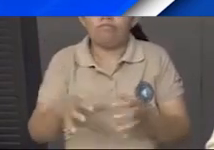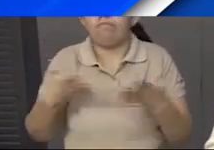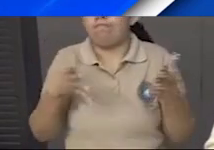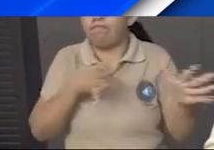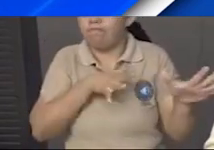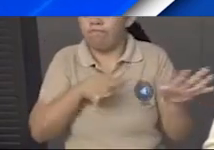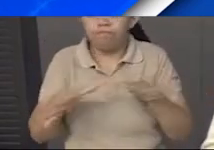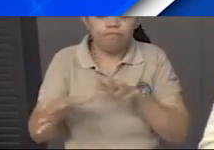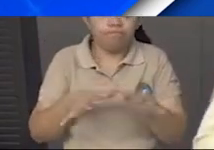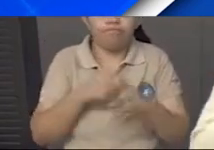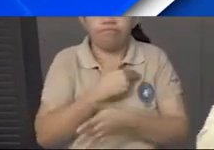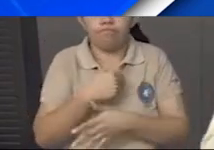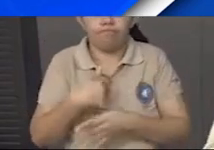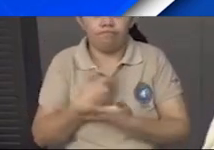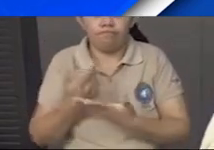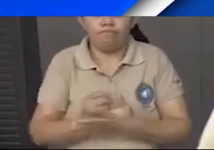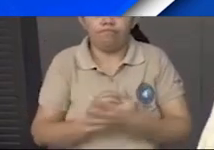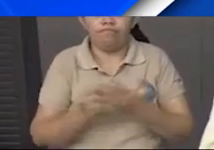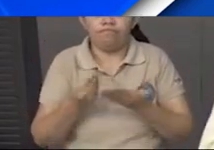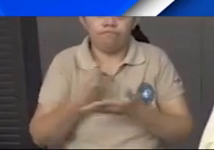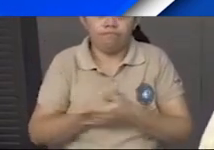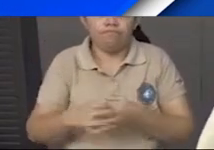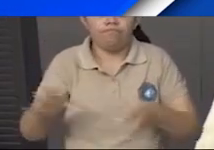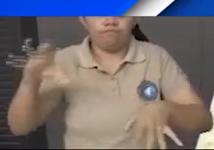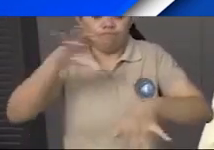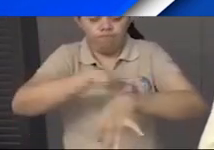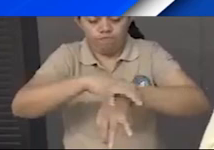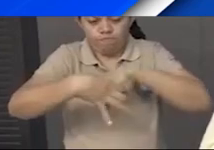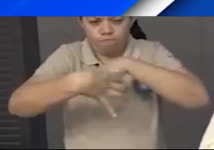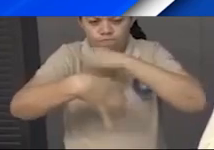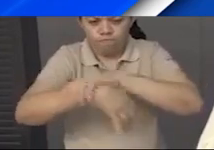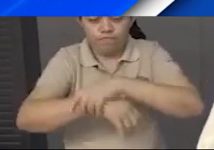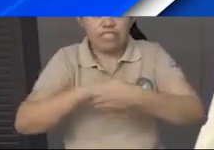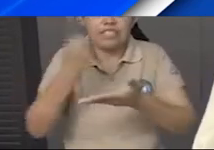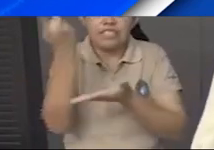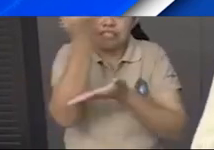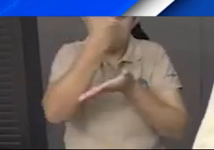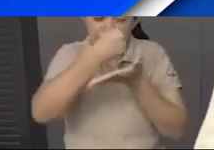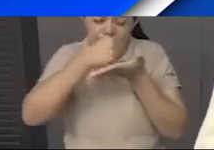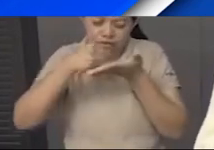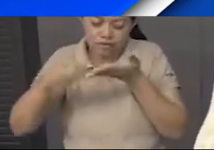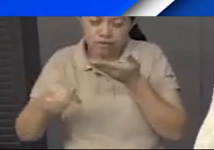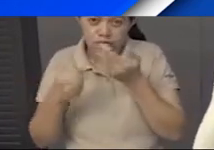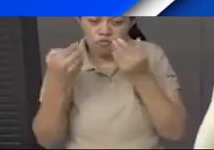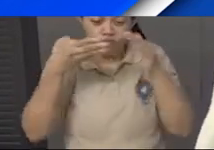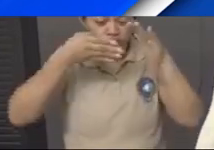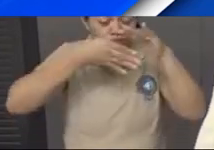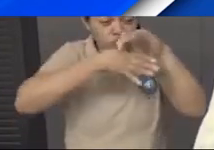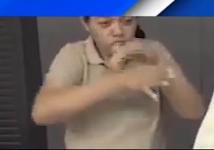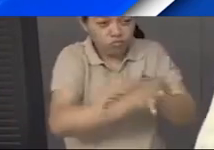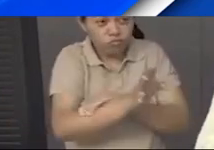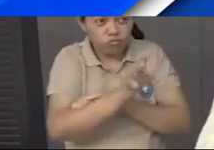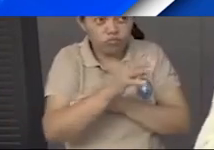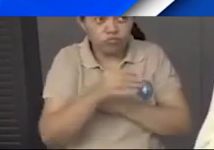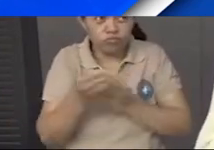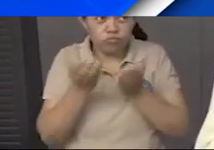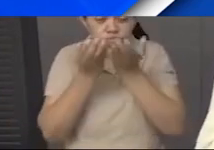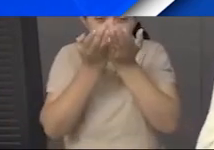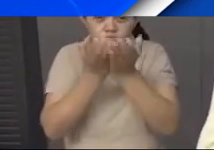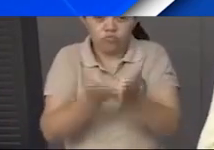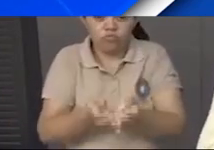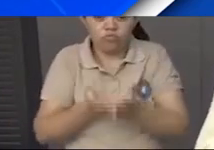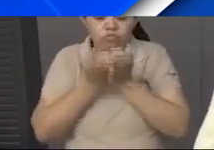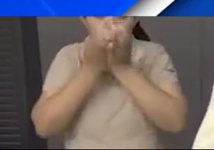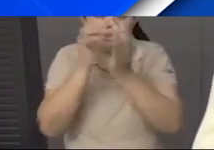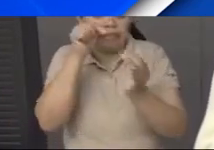inmóviles, sujetados por grilletes y clavados durante semanas a los oscuros fondos de las naves